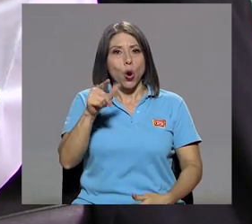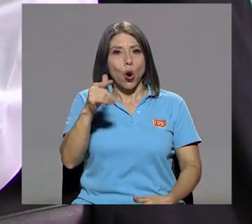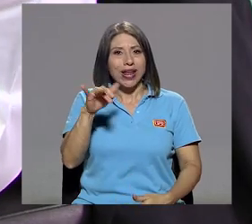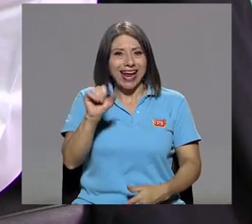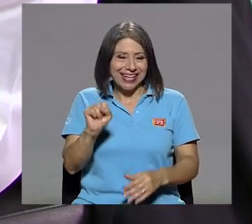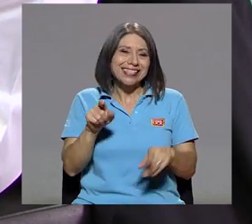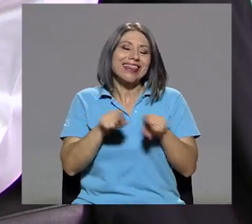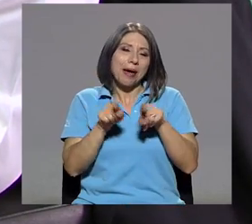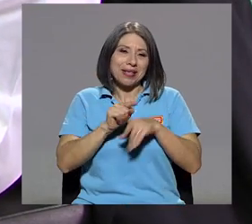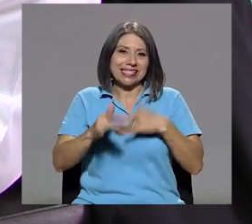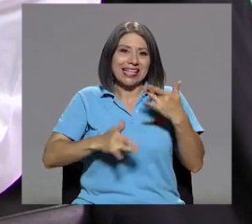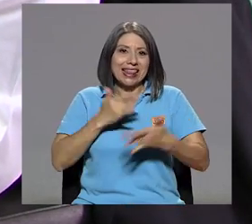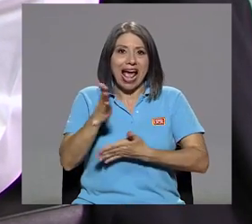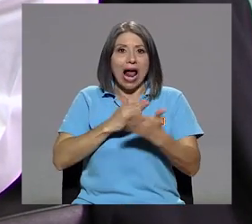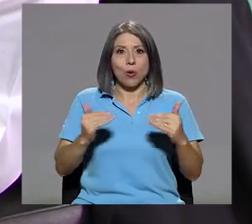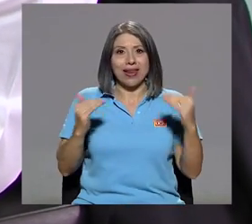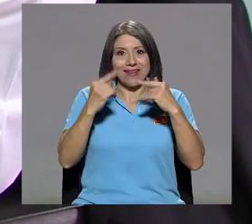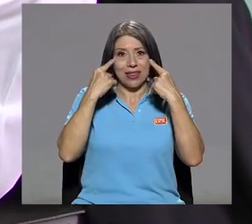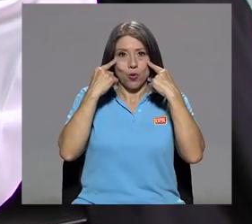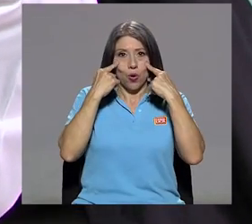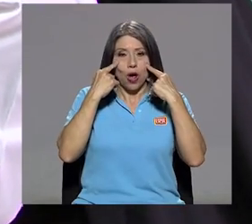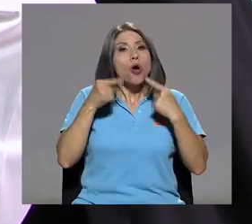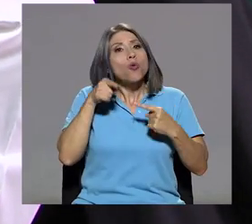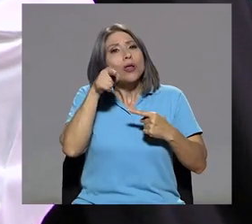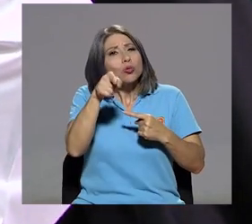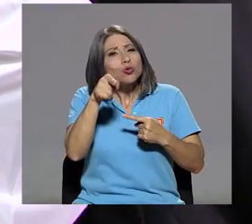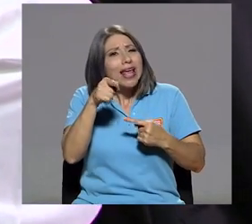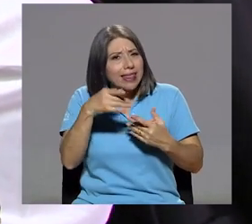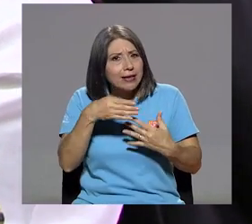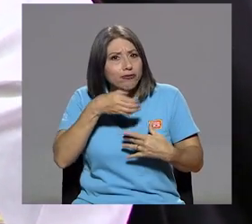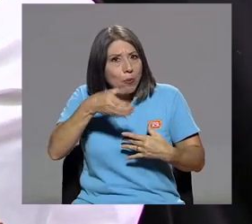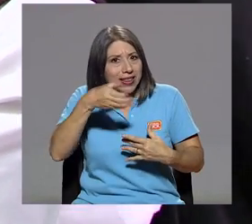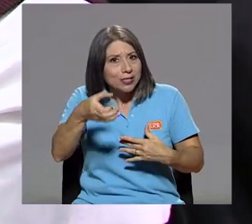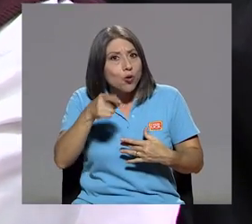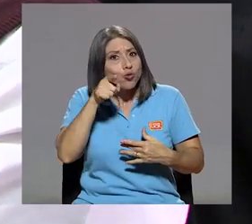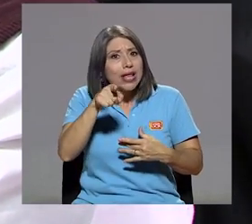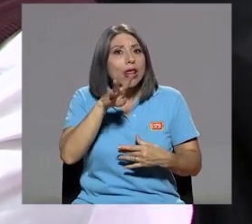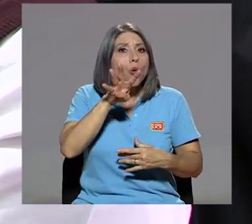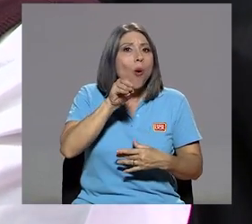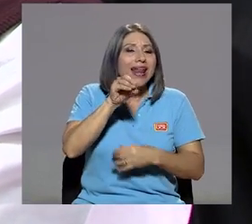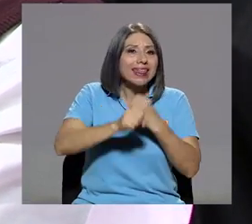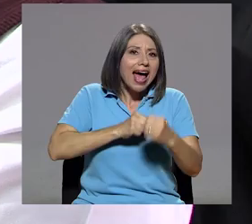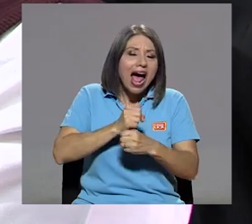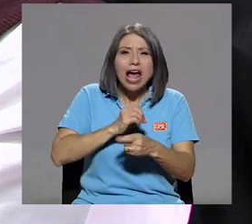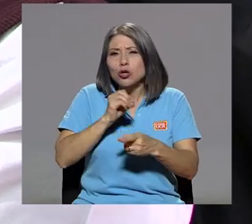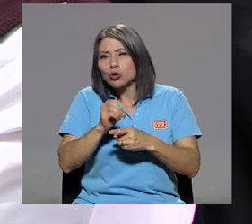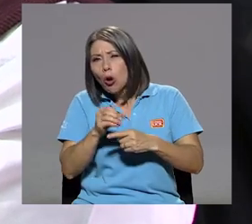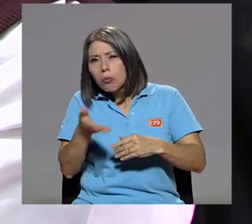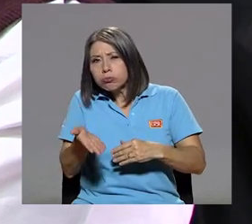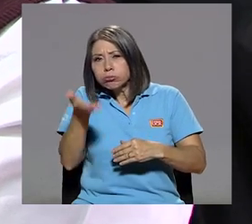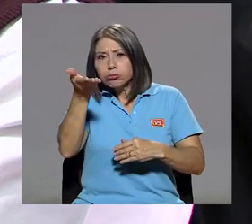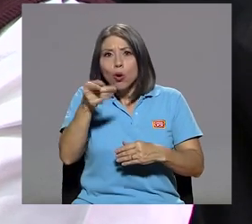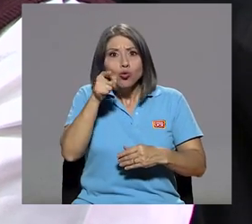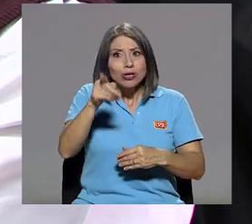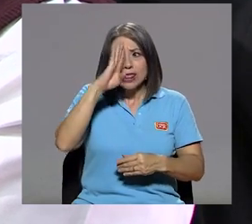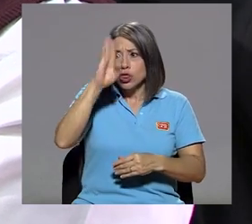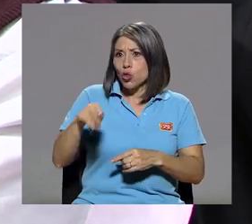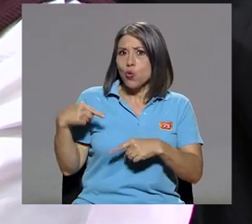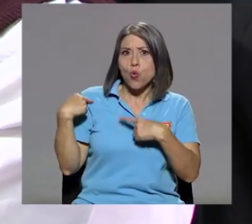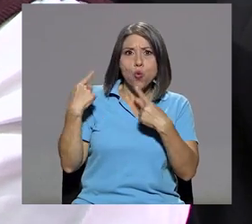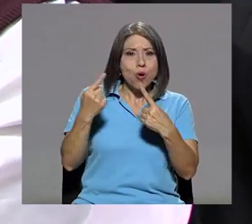que la recomendación inicial es que cuando ya usted llega a los 40, 45 años, uh-huh, si nunca se ha hecho un examen, aunque usted tenga una visión